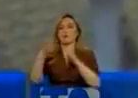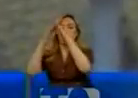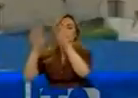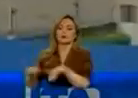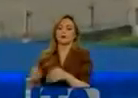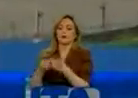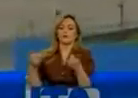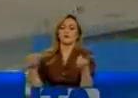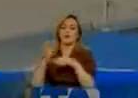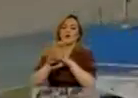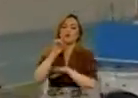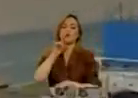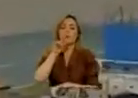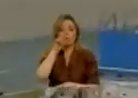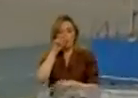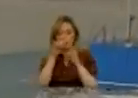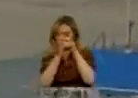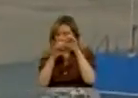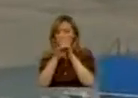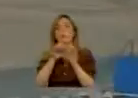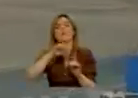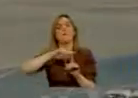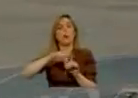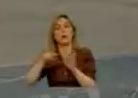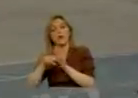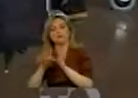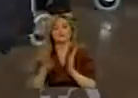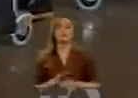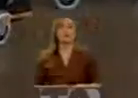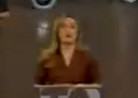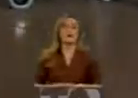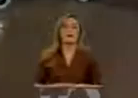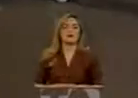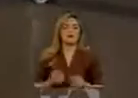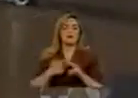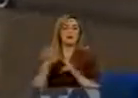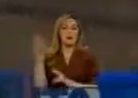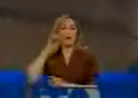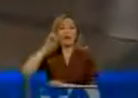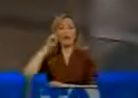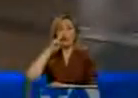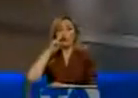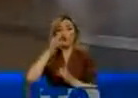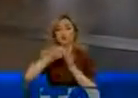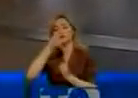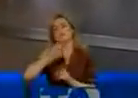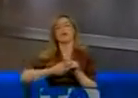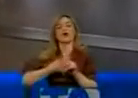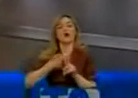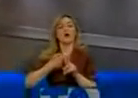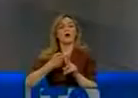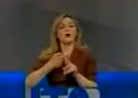en Ecuador. Desde que se reanudaron los vuelos en junio pasado hasta finales de agosto, más de 166